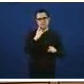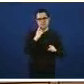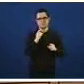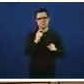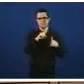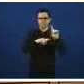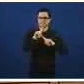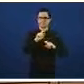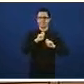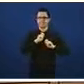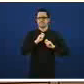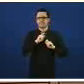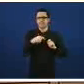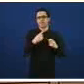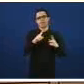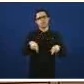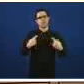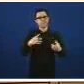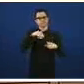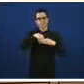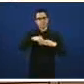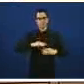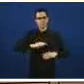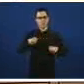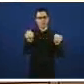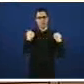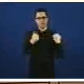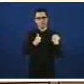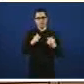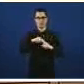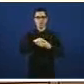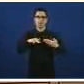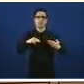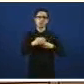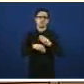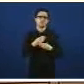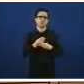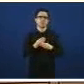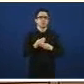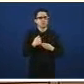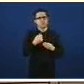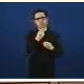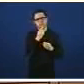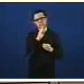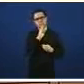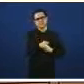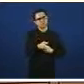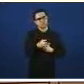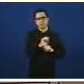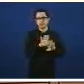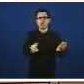das nosas competencias Con total determinación Señoría, o que estamos facendo É exactamente seguir